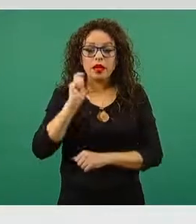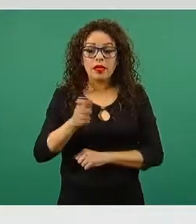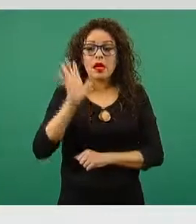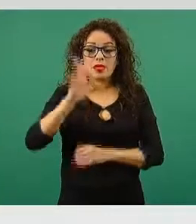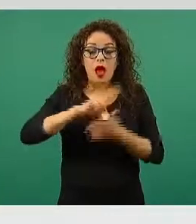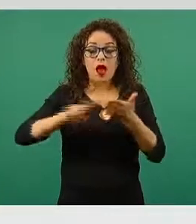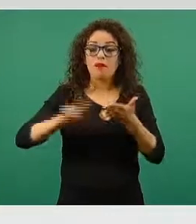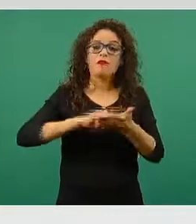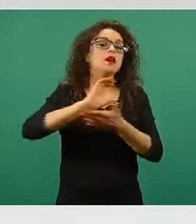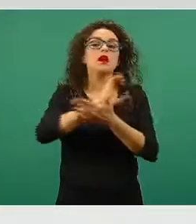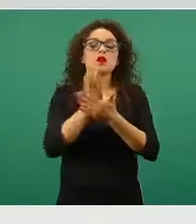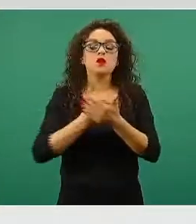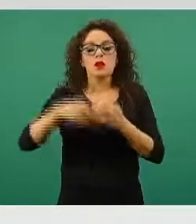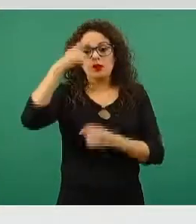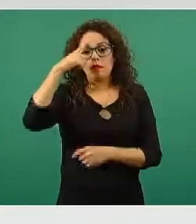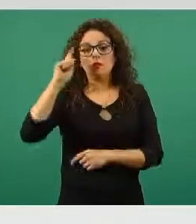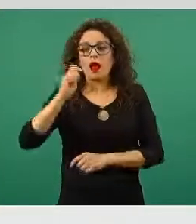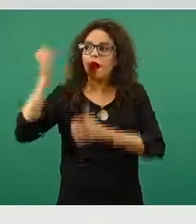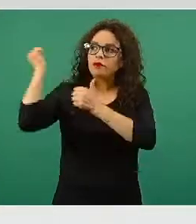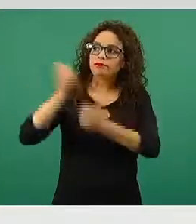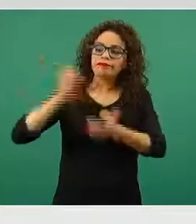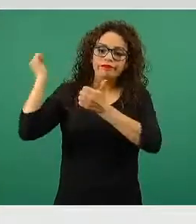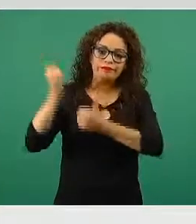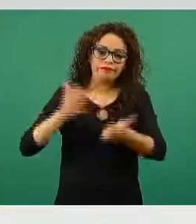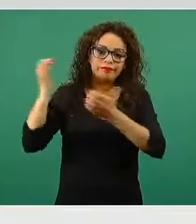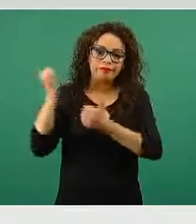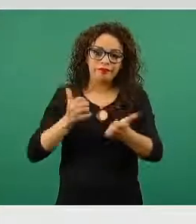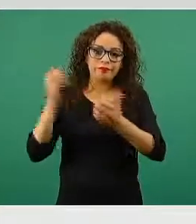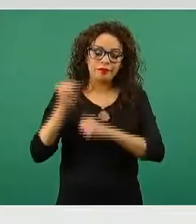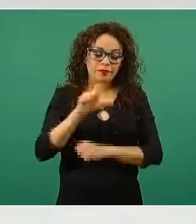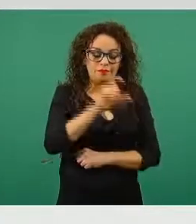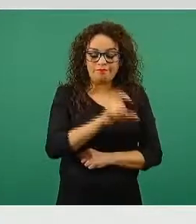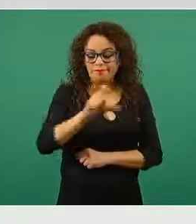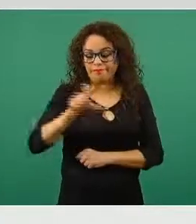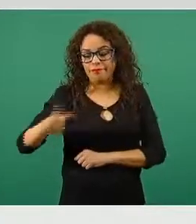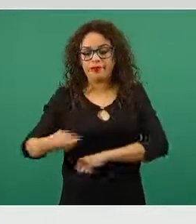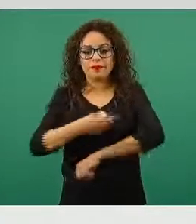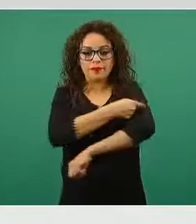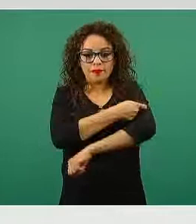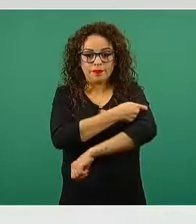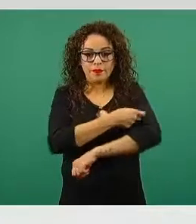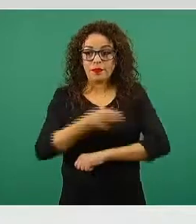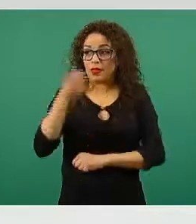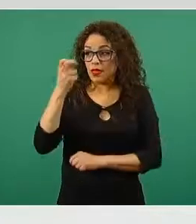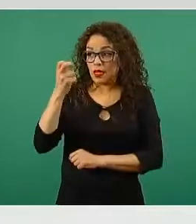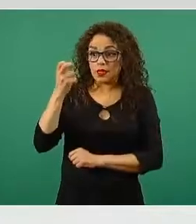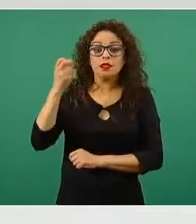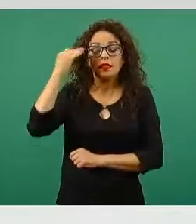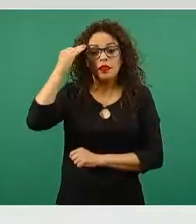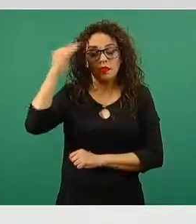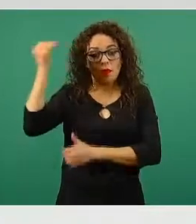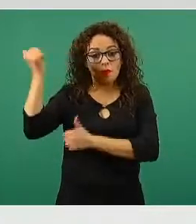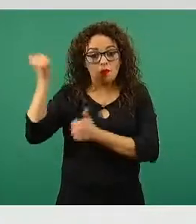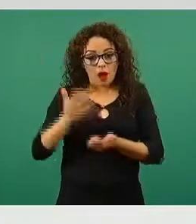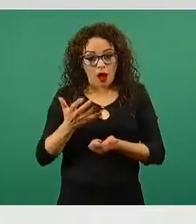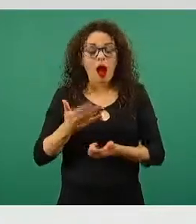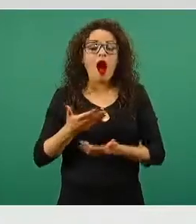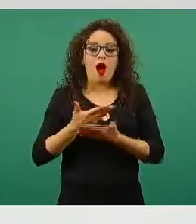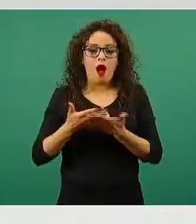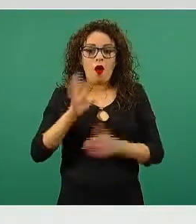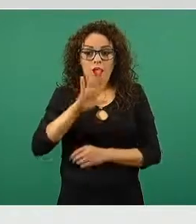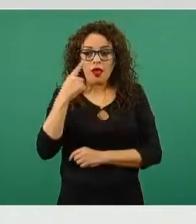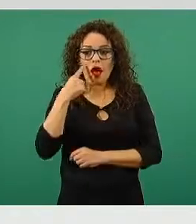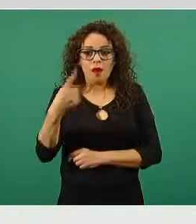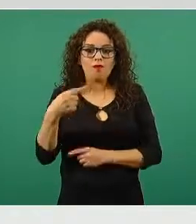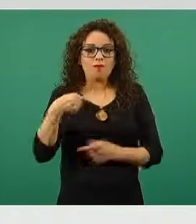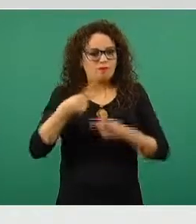contratado las entregas de las dosis de vacuna. El ritmo con el que podemos ir vacunando, ya lo hemos visto,